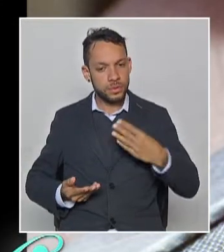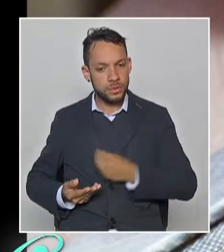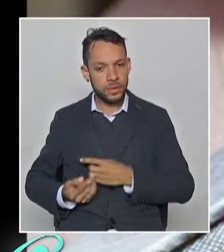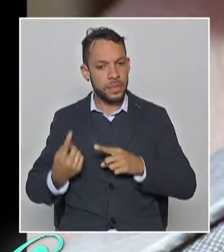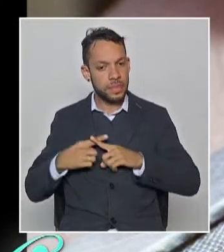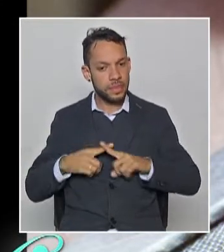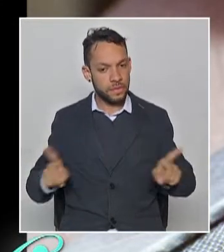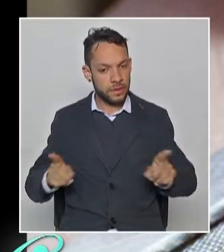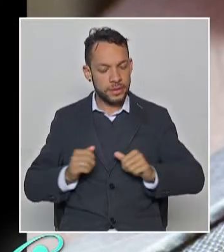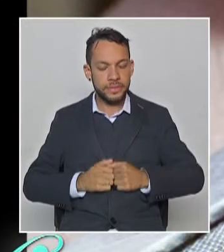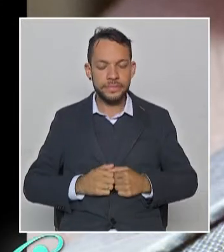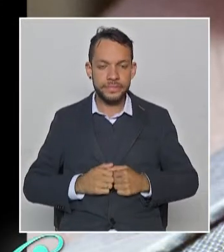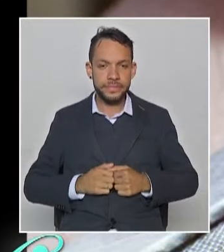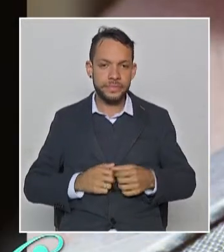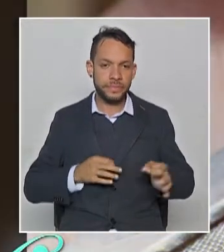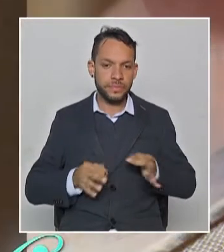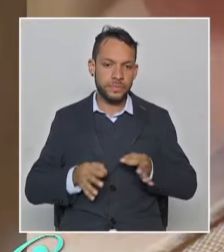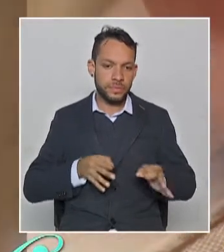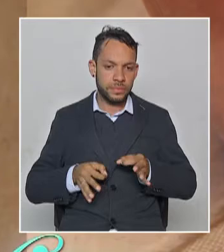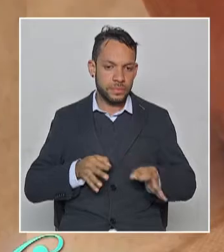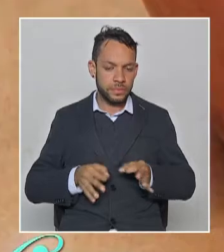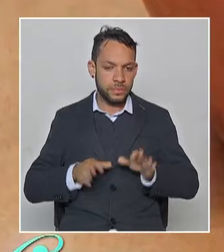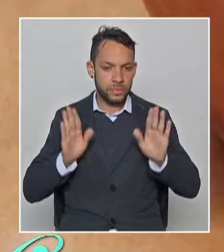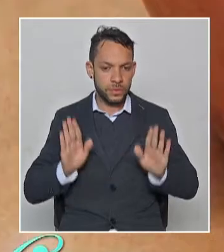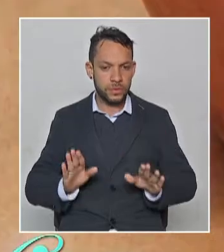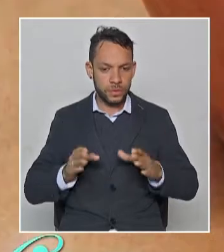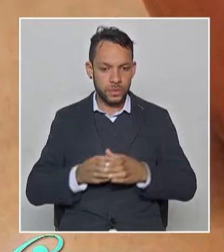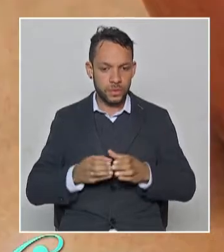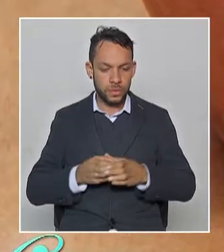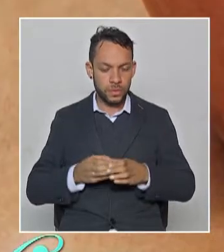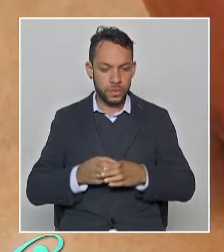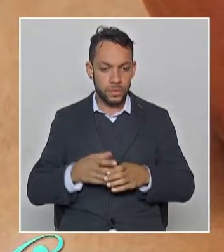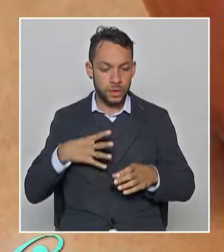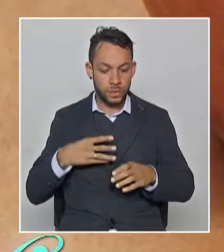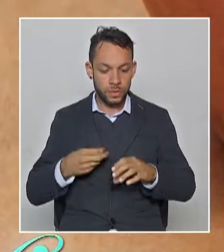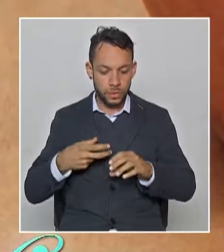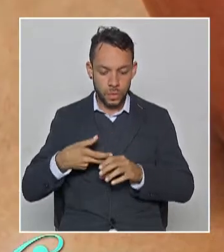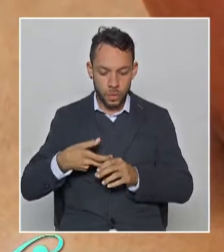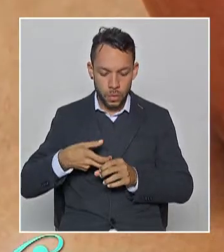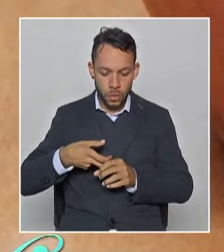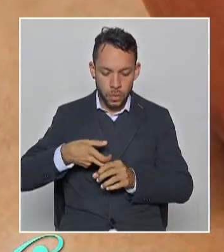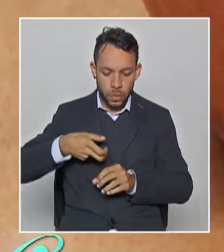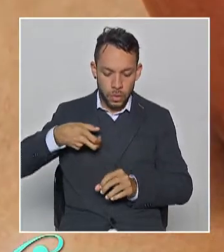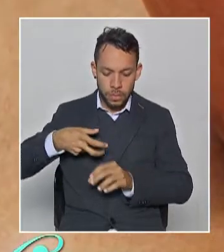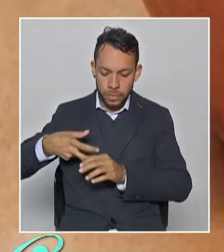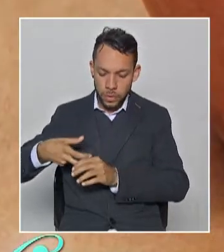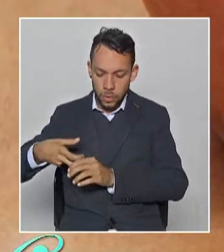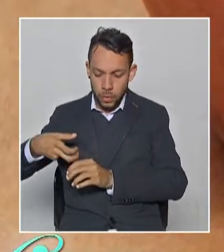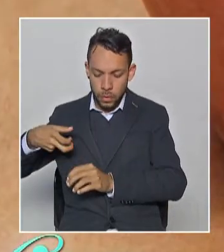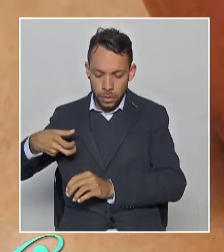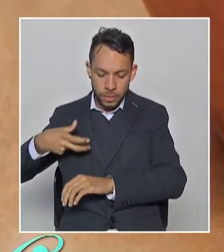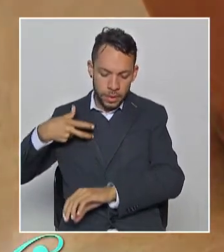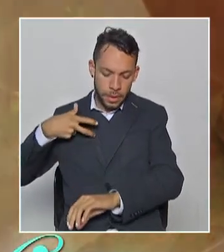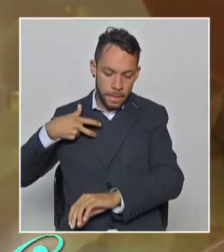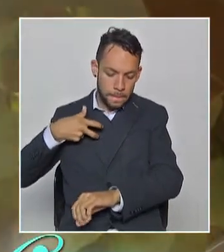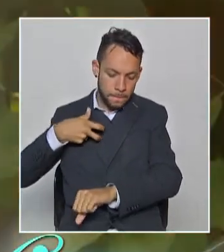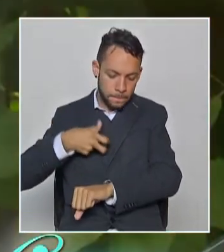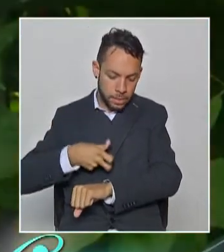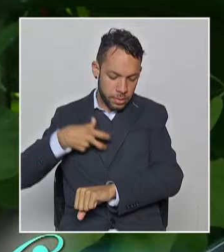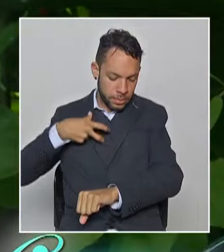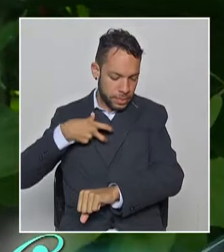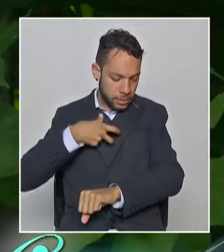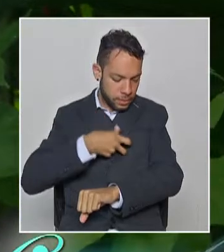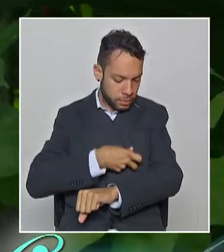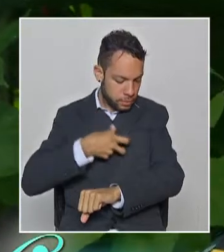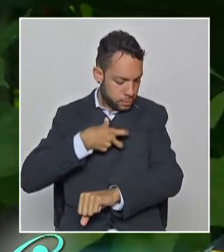muchas, o sea, en la parte, digamos, de la inyección, se puede colocarla directamente sobre la